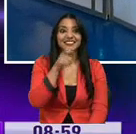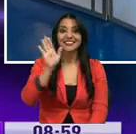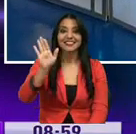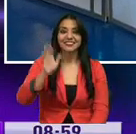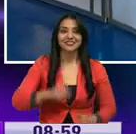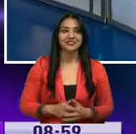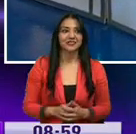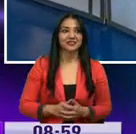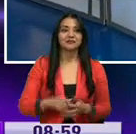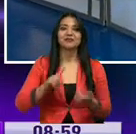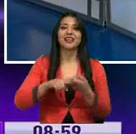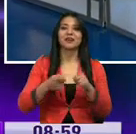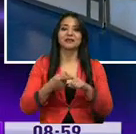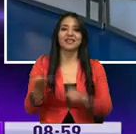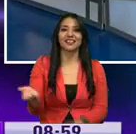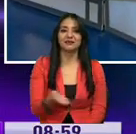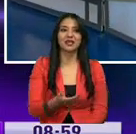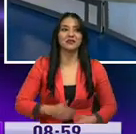chicos? Una amiga de Atuntaki.